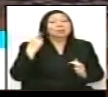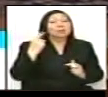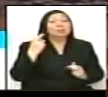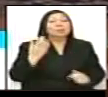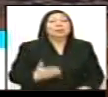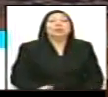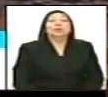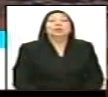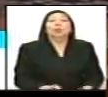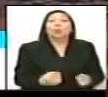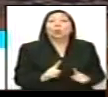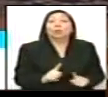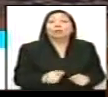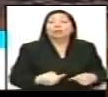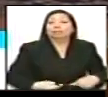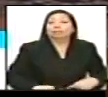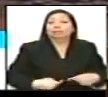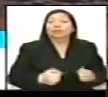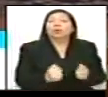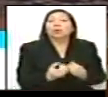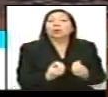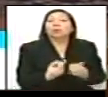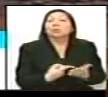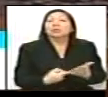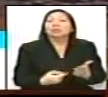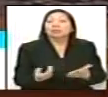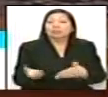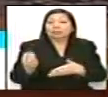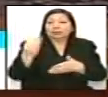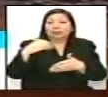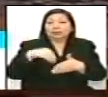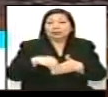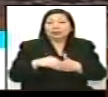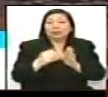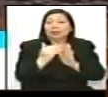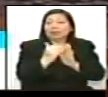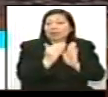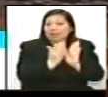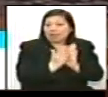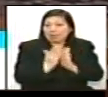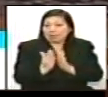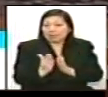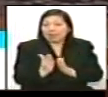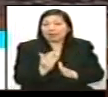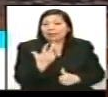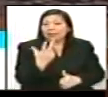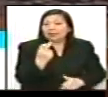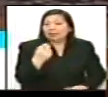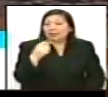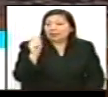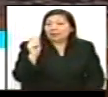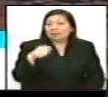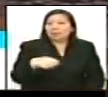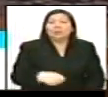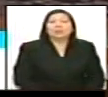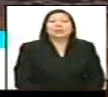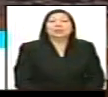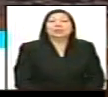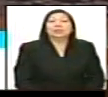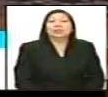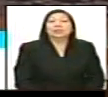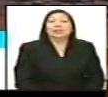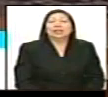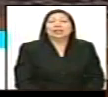Políticos, cuando se estaba debatiendo cómo se iba a integrar en ese articulado la cuota de 30%. Y